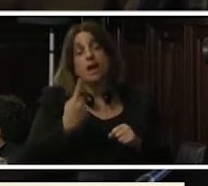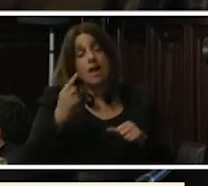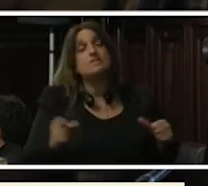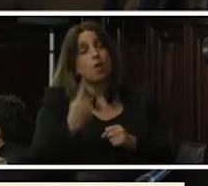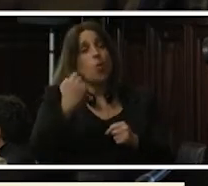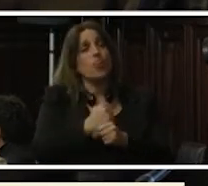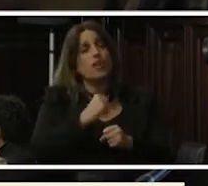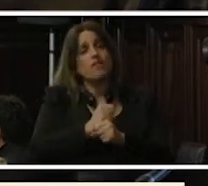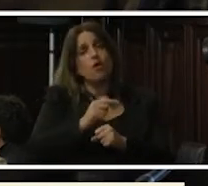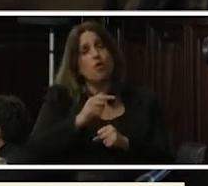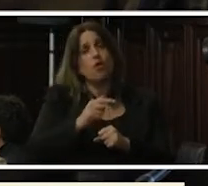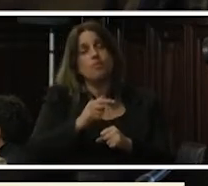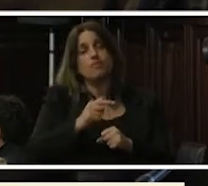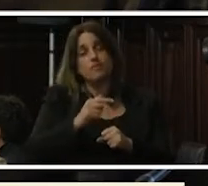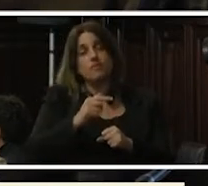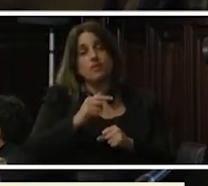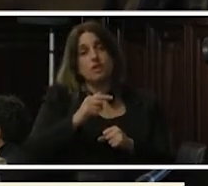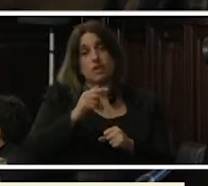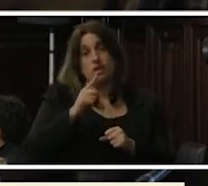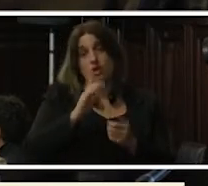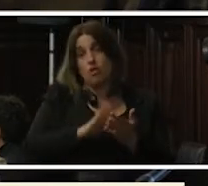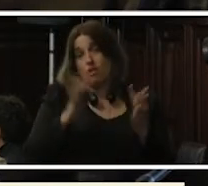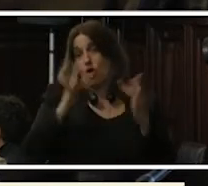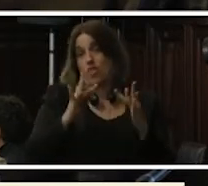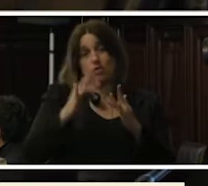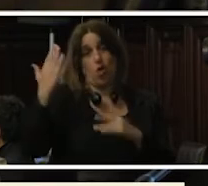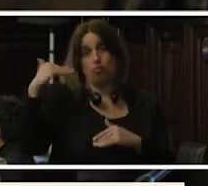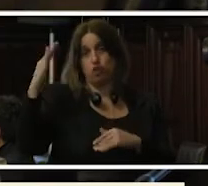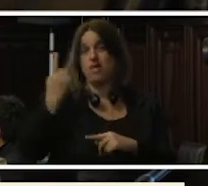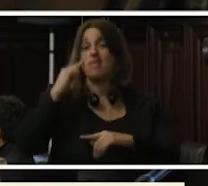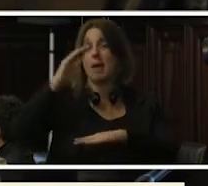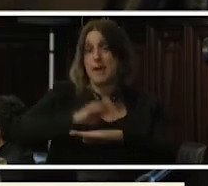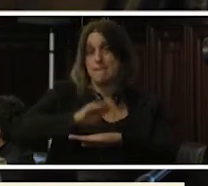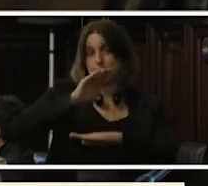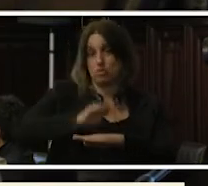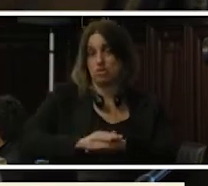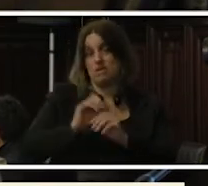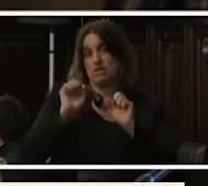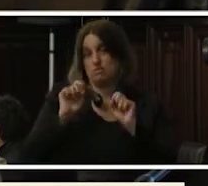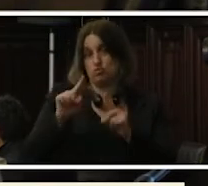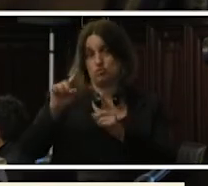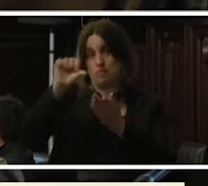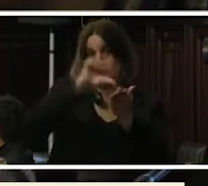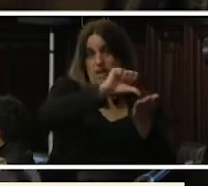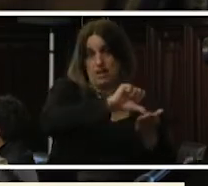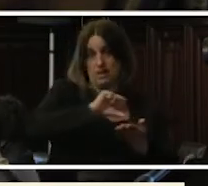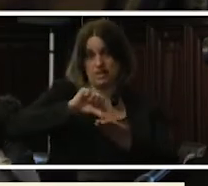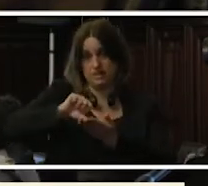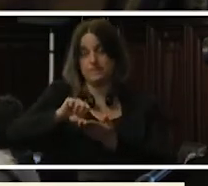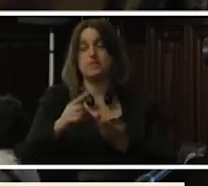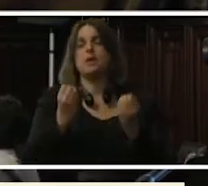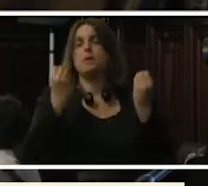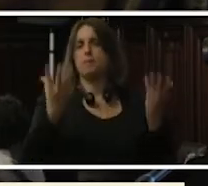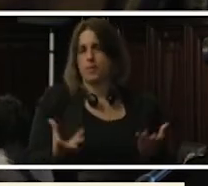trabajo directamente con las autoridades responsables de los estados.